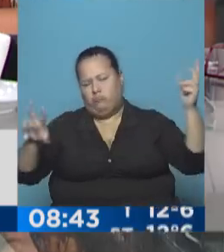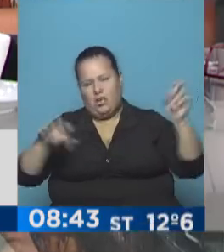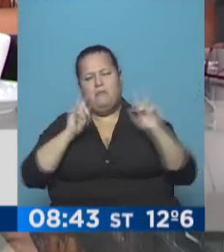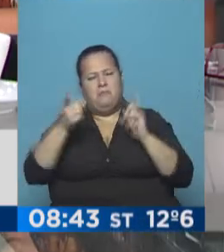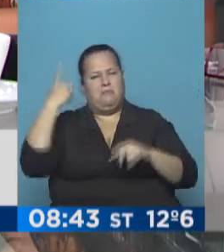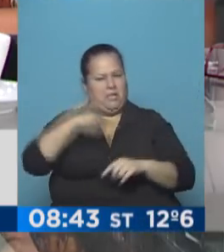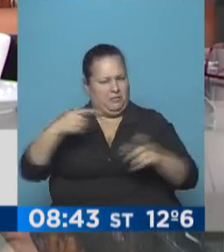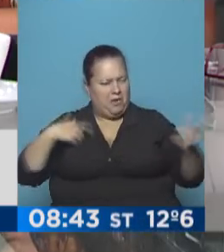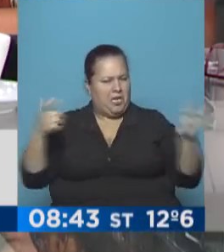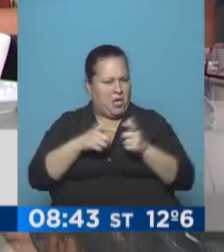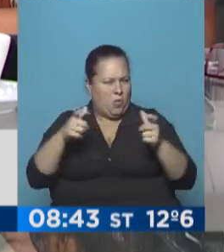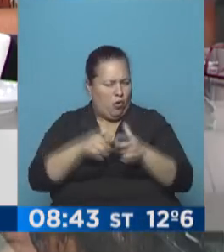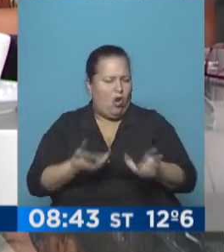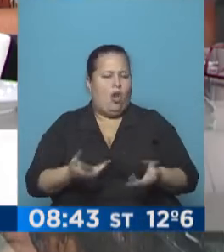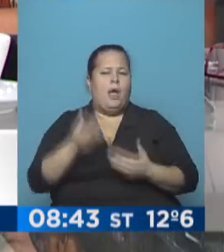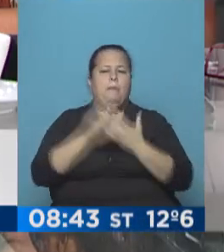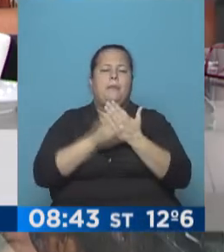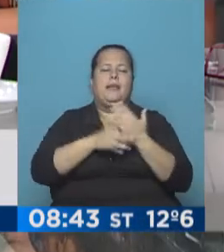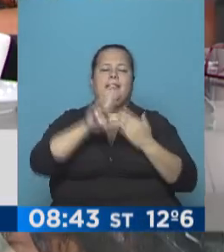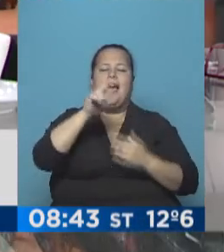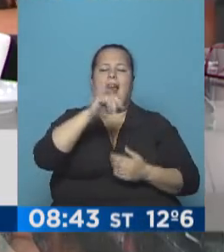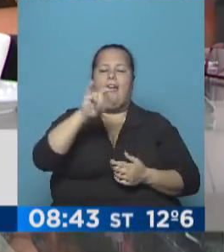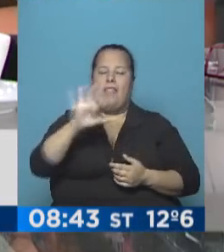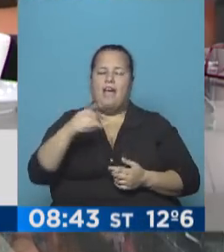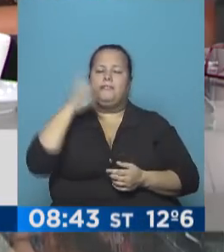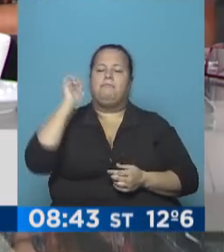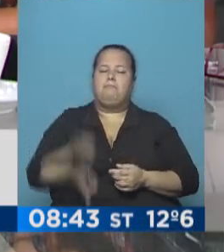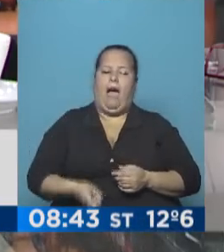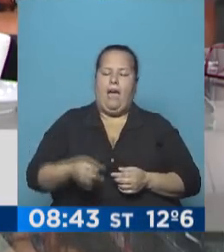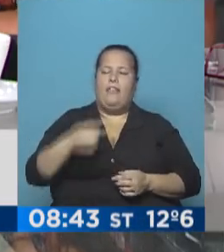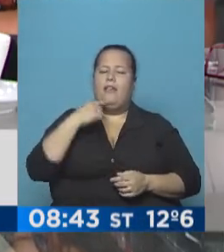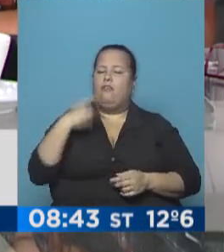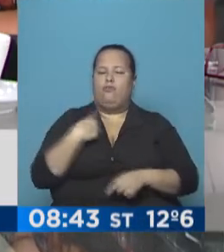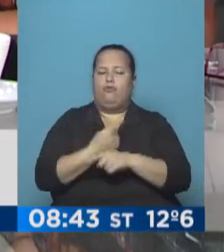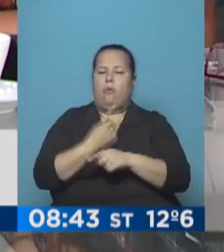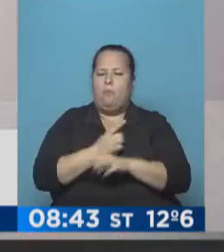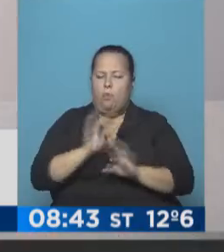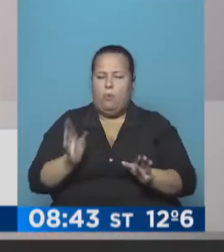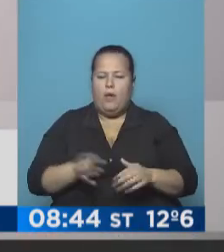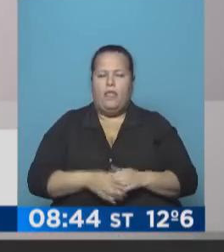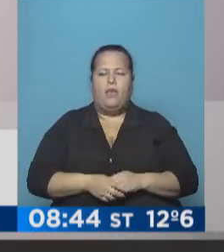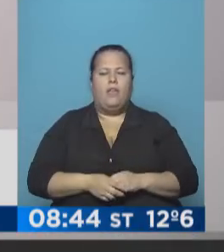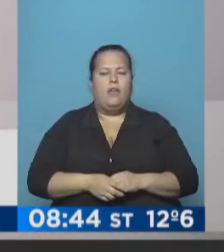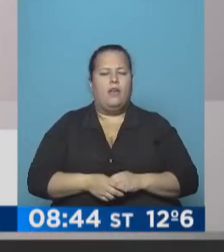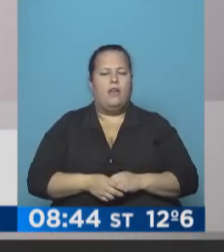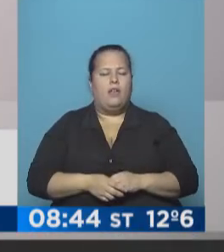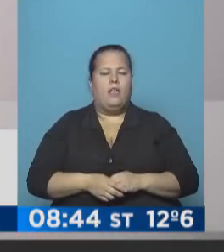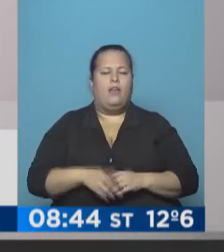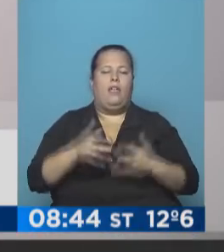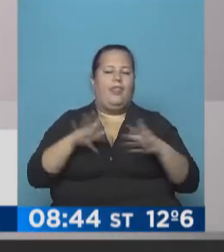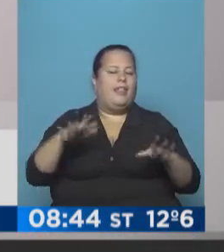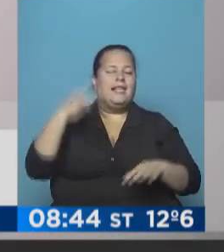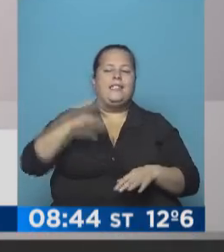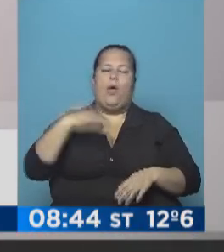misma semana pasada. El ministro Randazzo a nosotros nos bajó una orden muy clara y no estamos dispuestos bajo ningún punto de vista a resignar la seguridad de